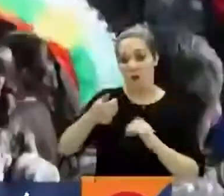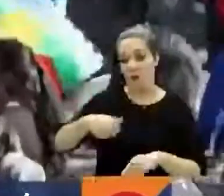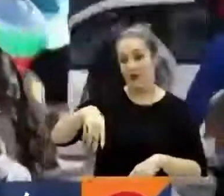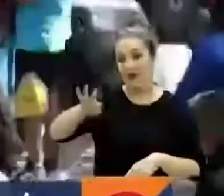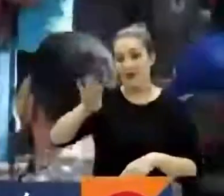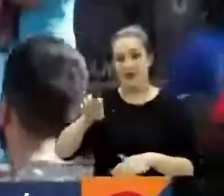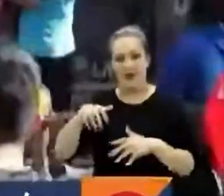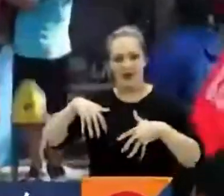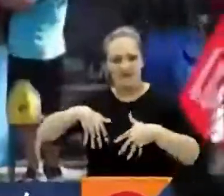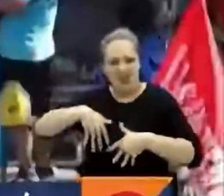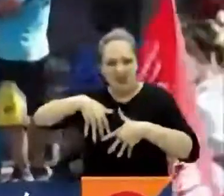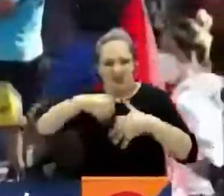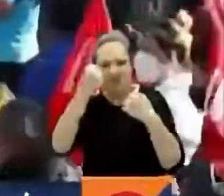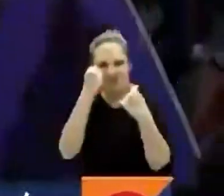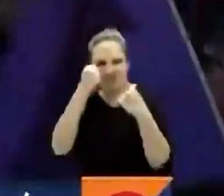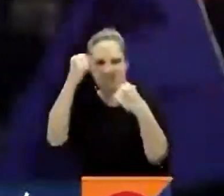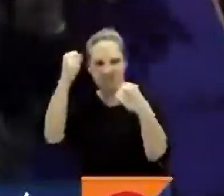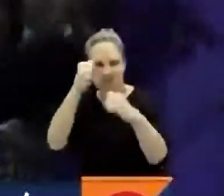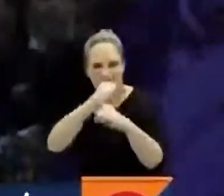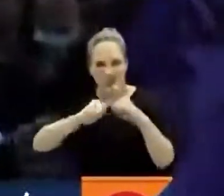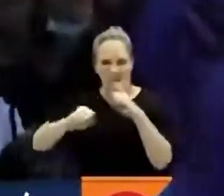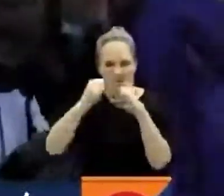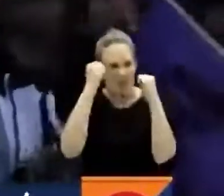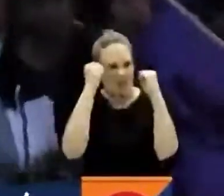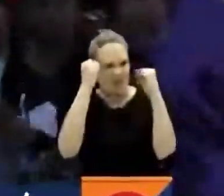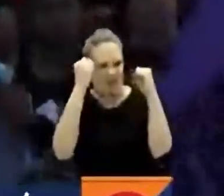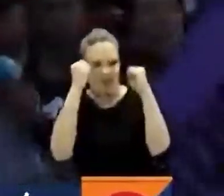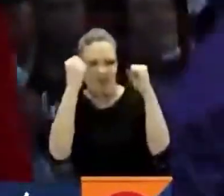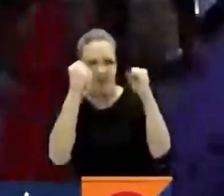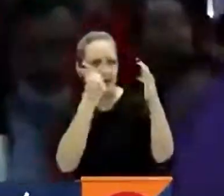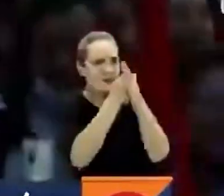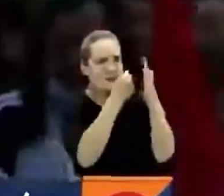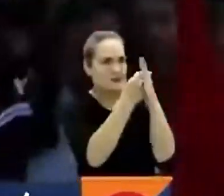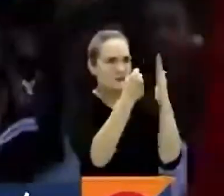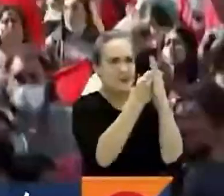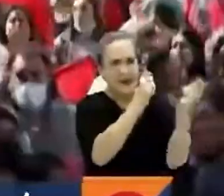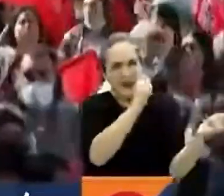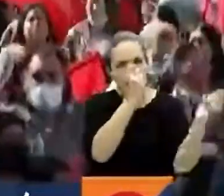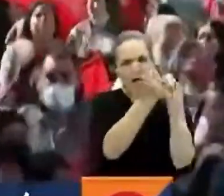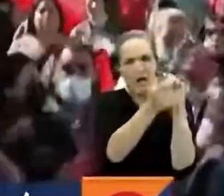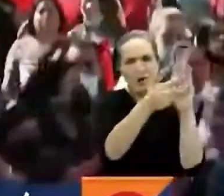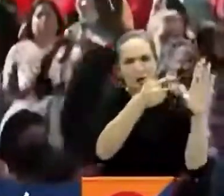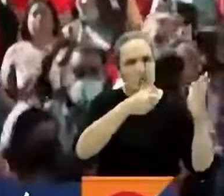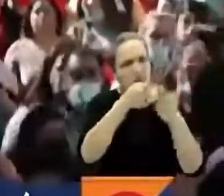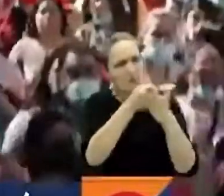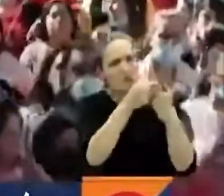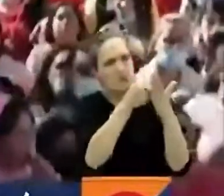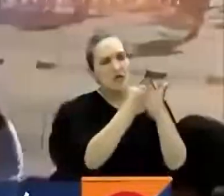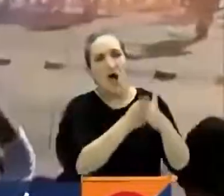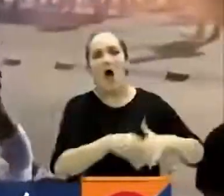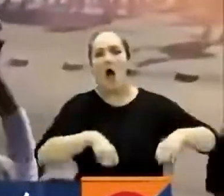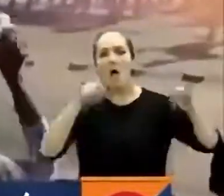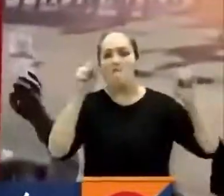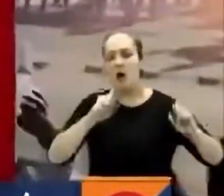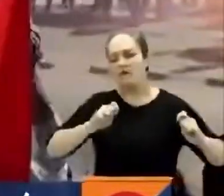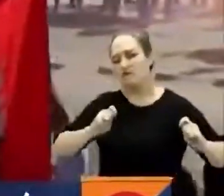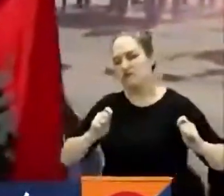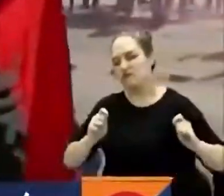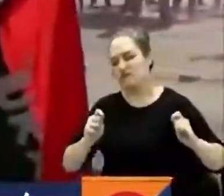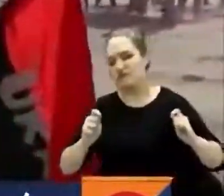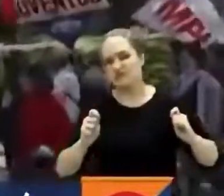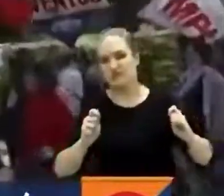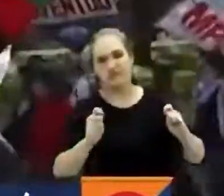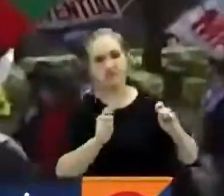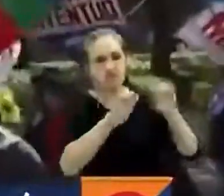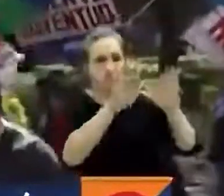se gestó un estallido social y también ese impulso de cambio a través de un nuevo norte constitucional, lo planteado consigue un apoyo irrestricto